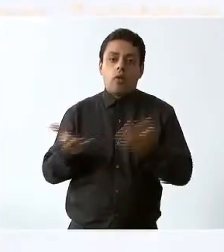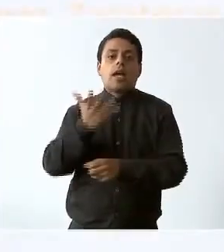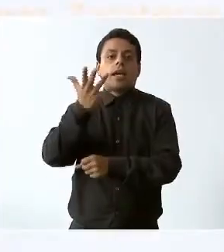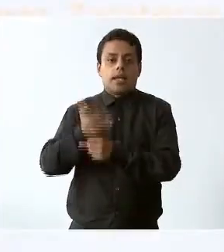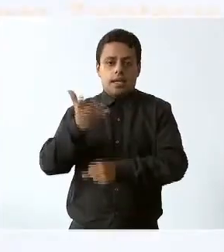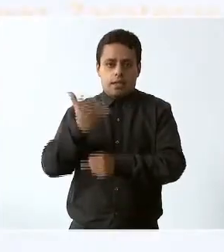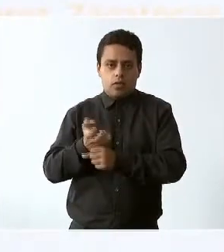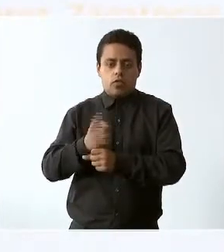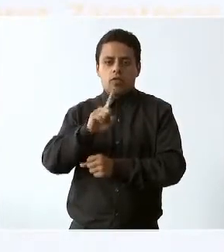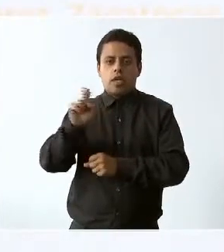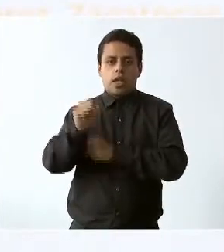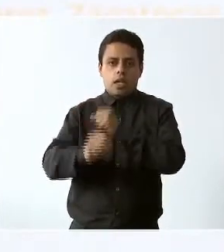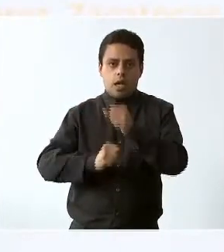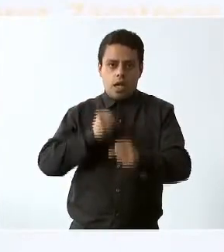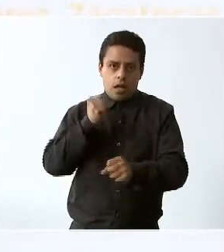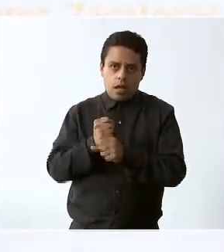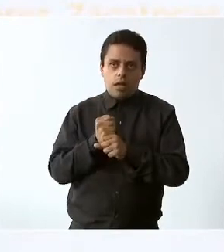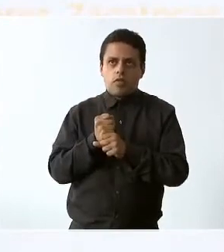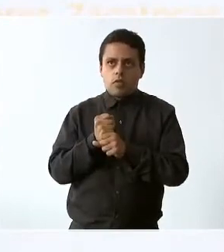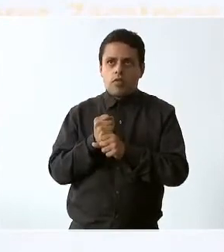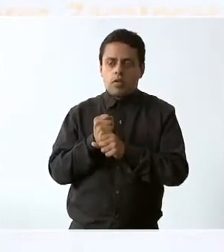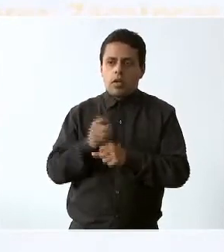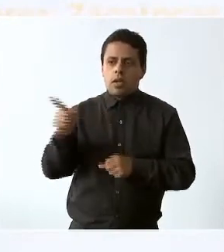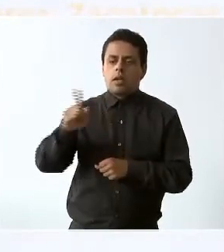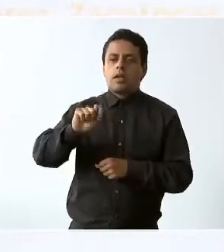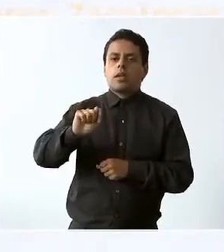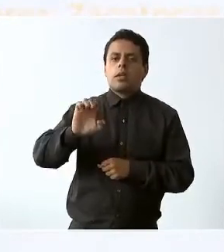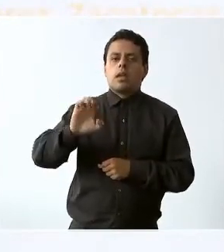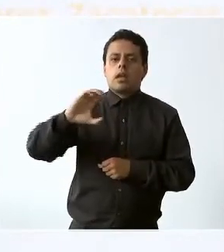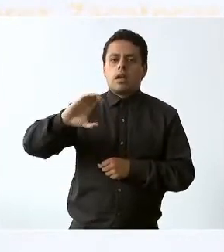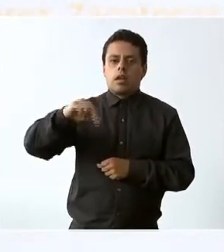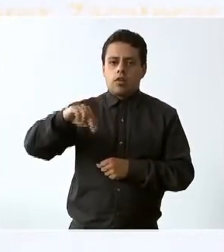centenario de la caída de Tenochtitlán.